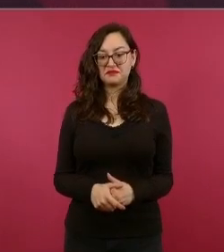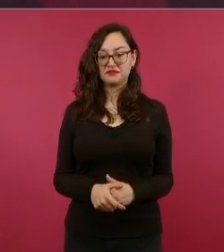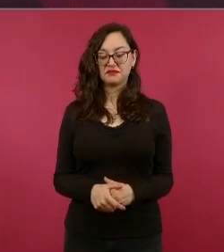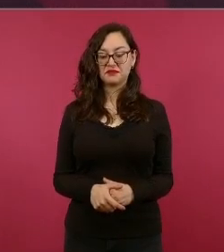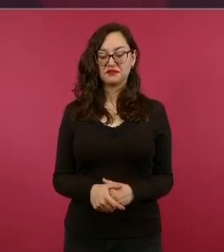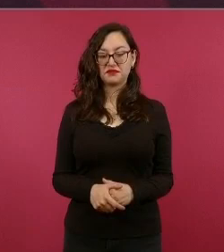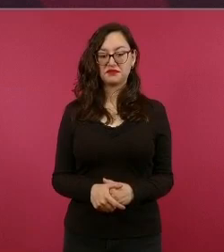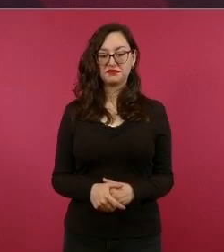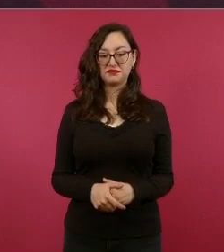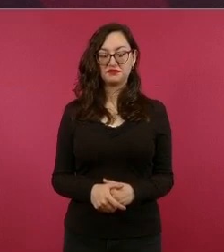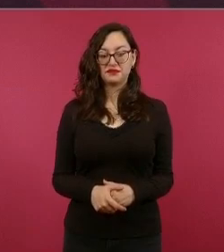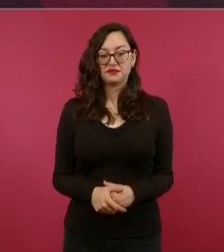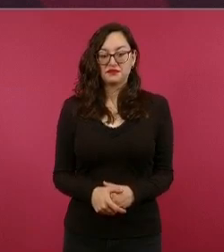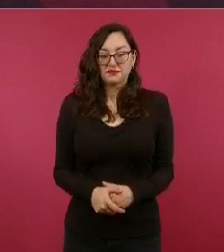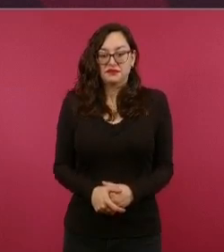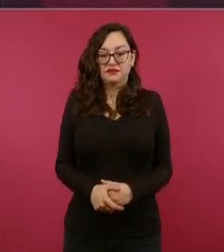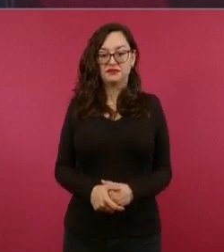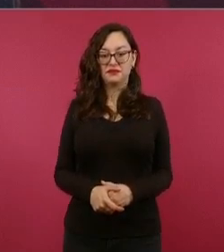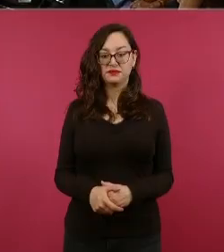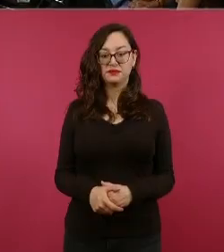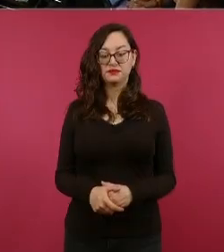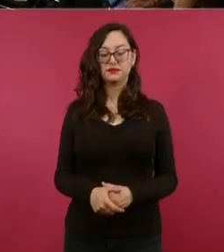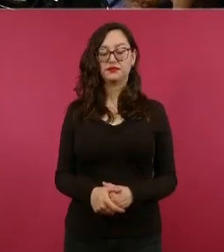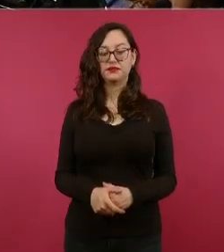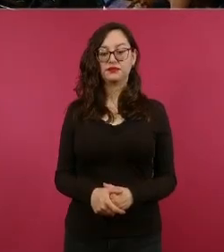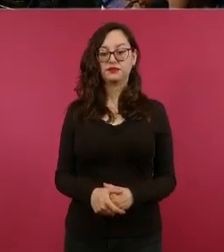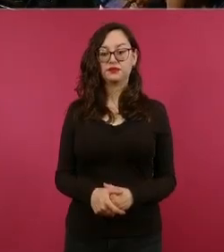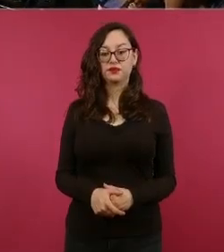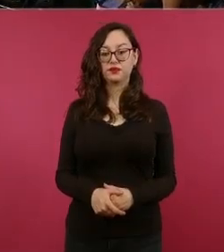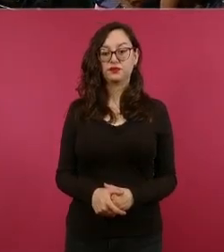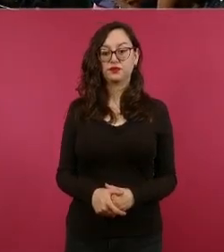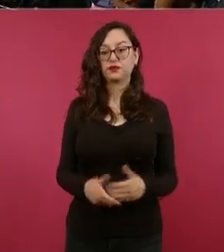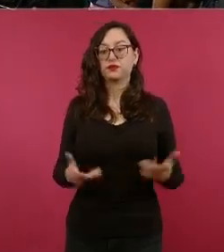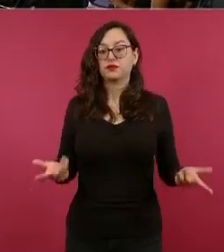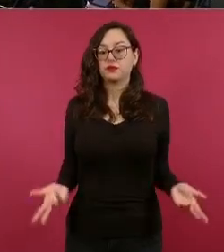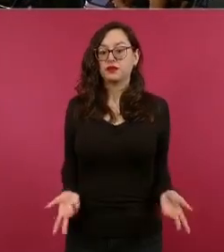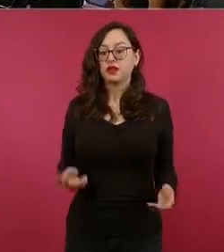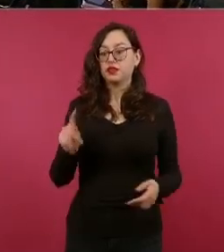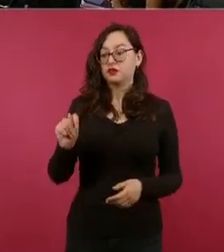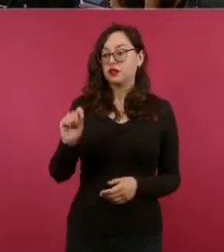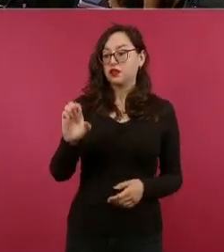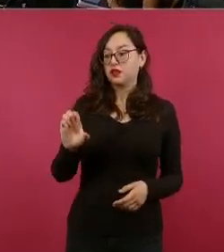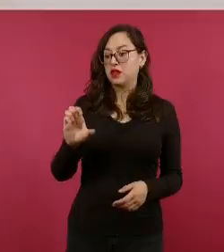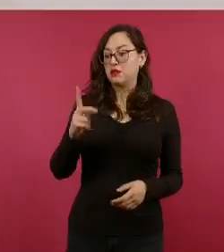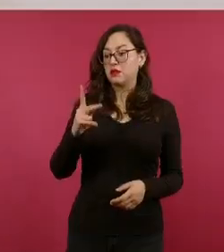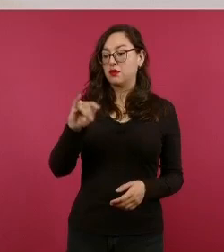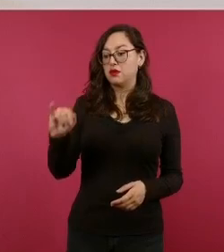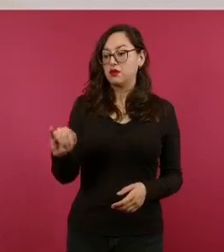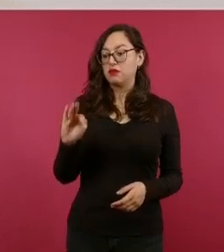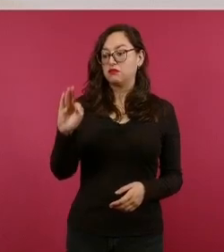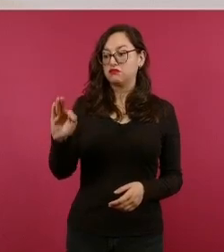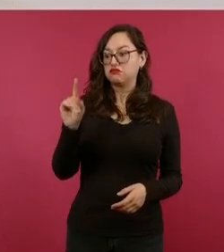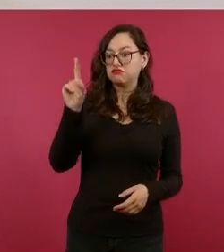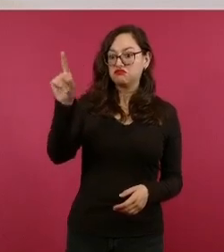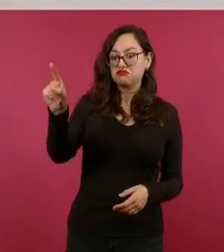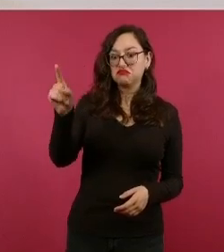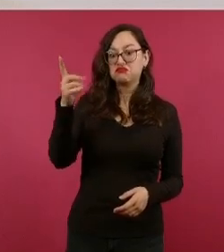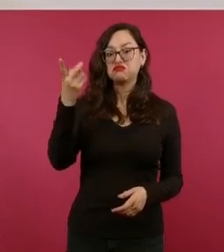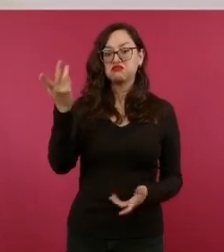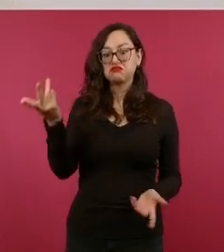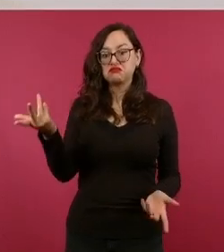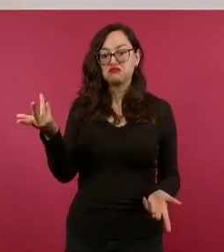Y el mismo tribunal ya resolvió de que no